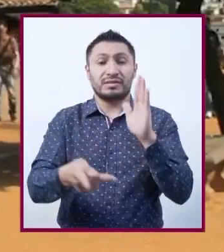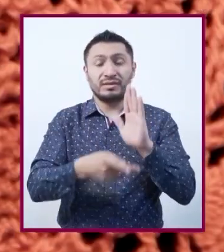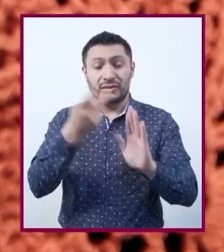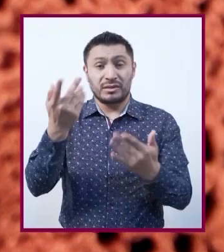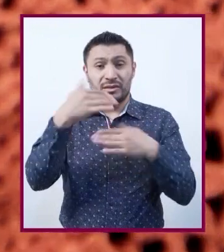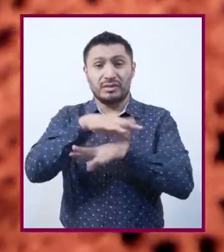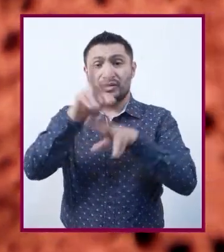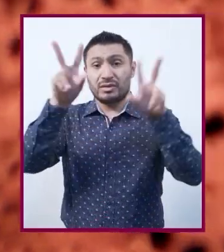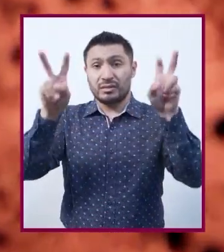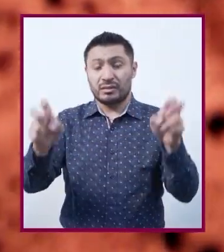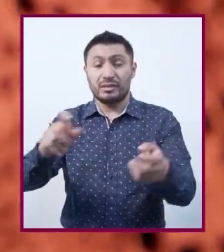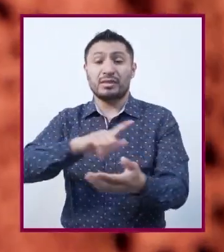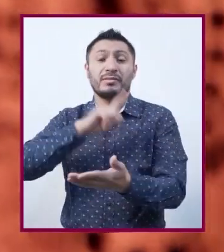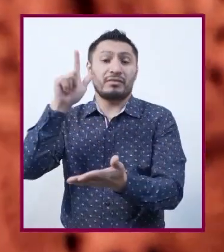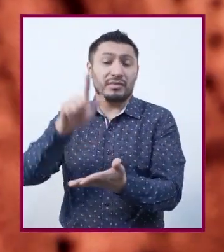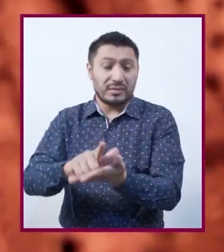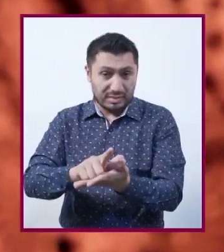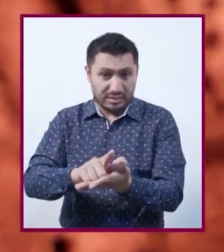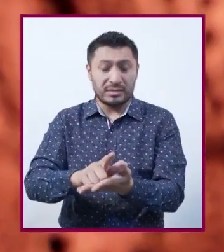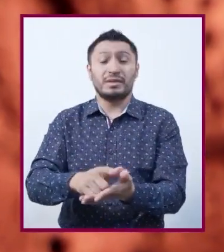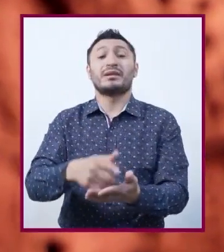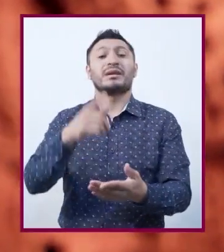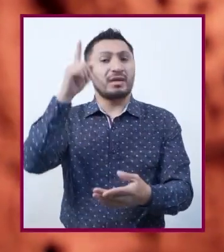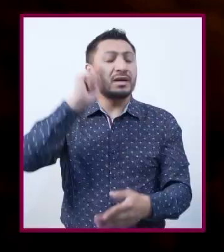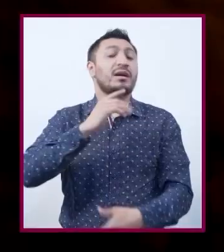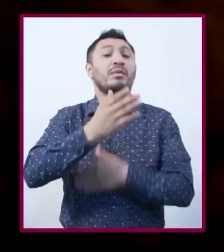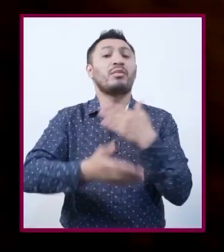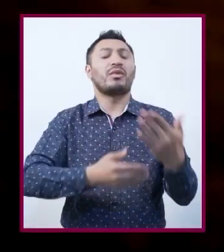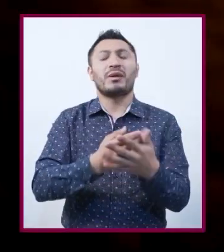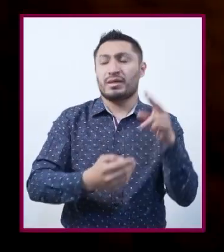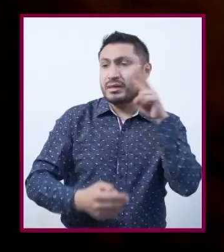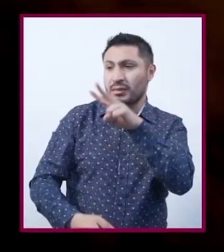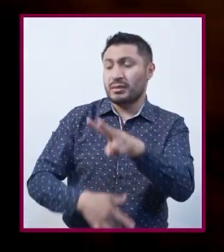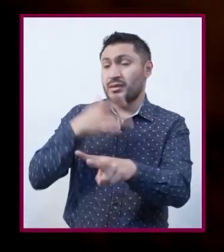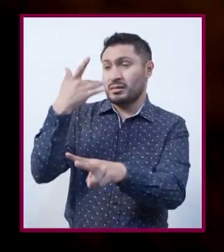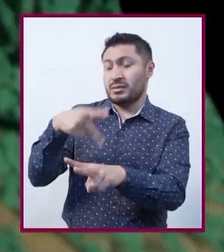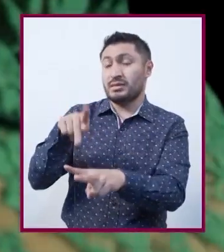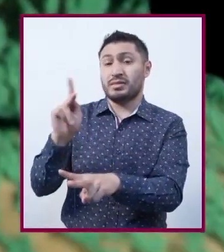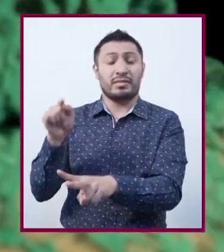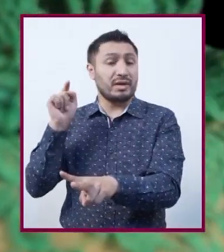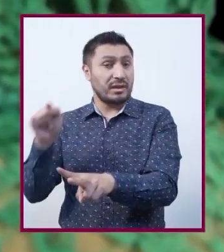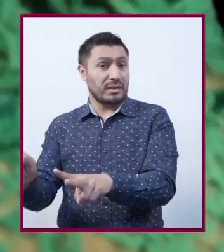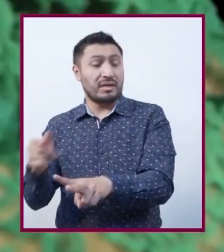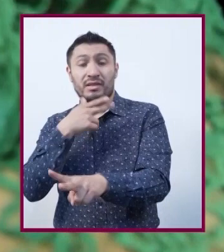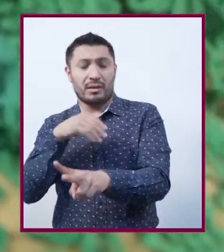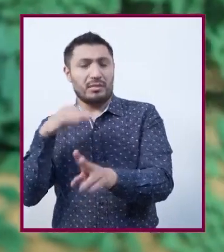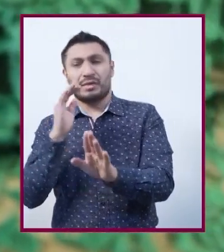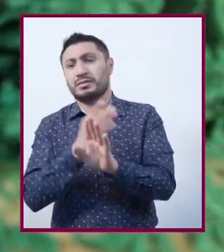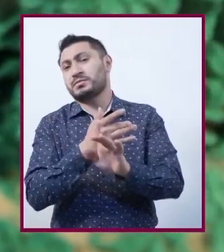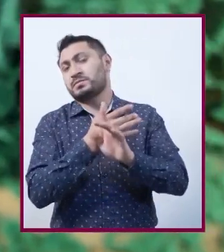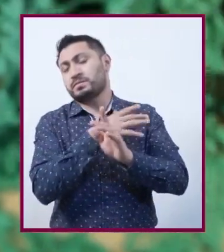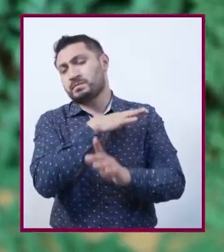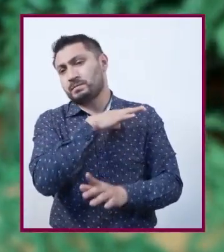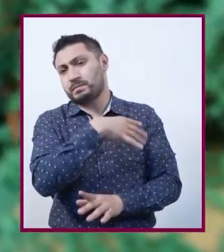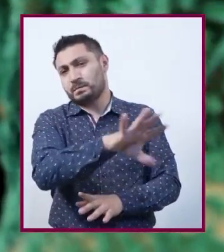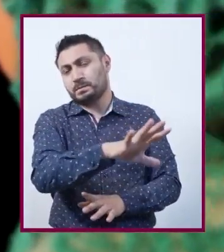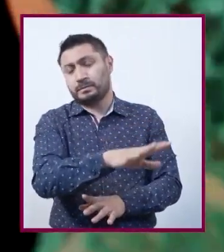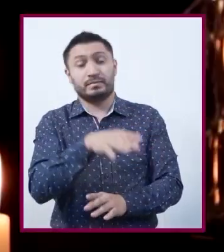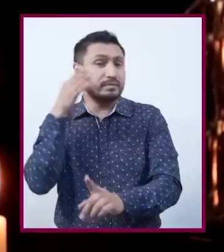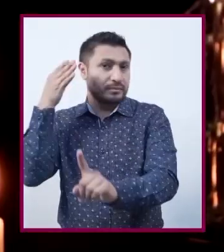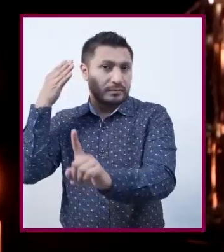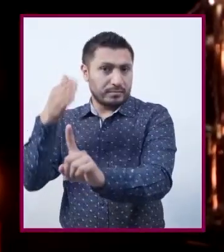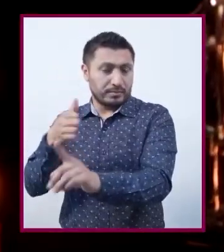leyes y una dama se enamoró de él. Sin embargo, el joven rechazó el amor de la doncella para enfocarse en sus